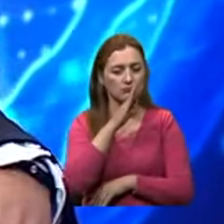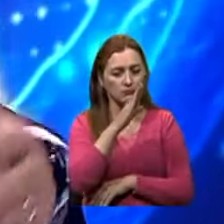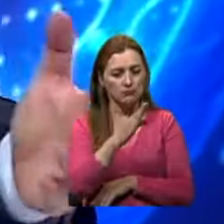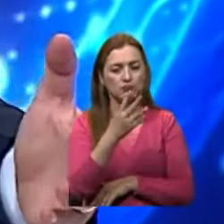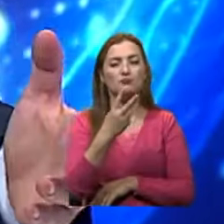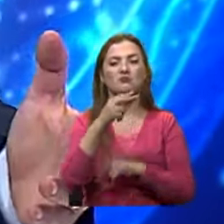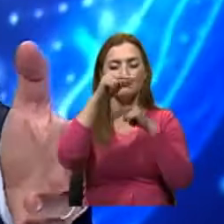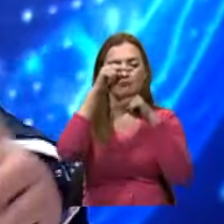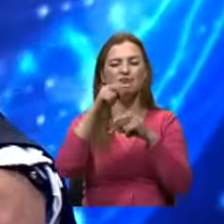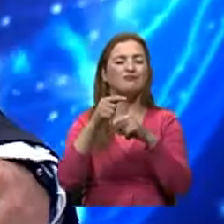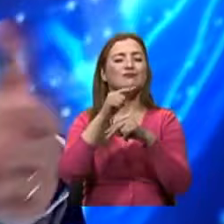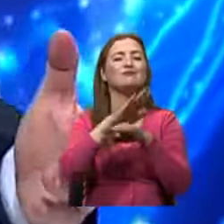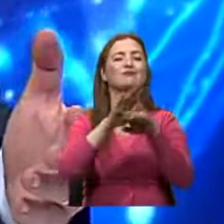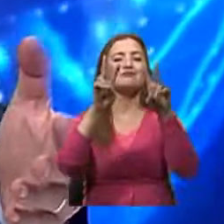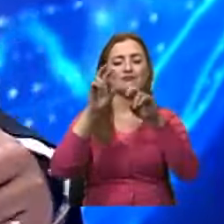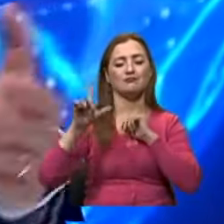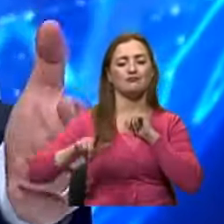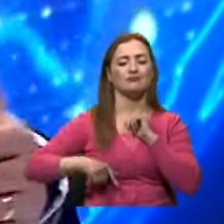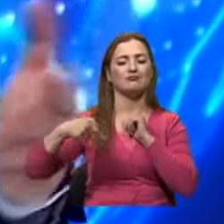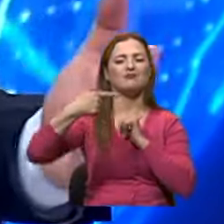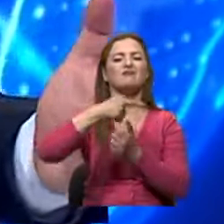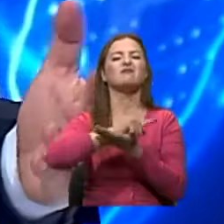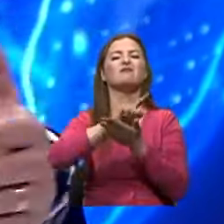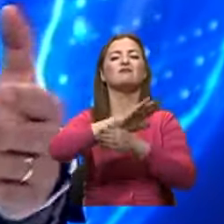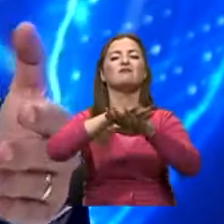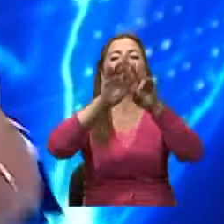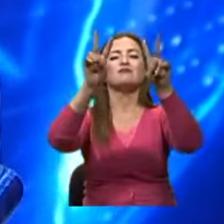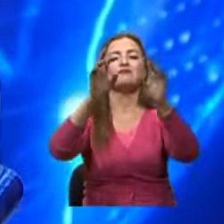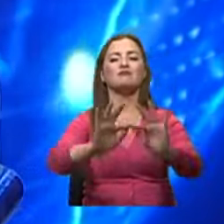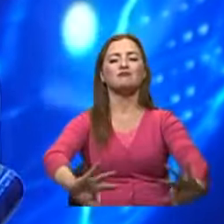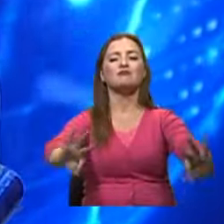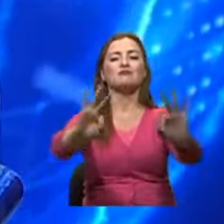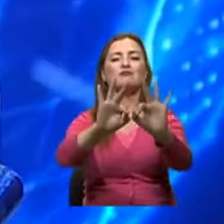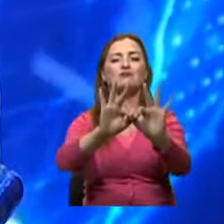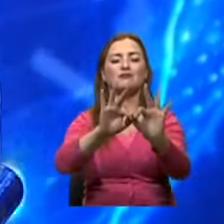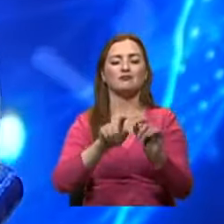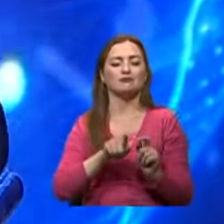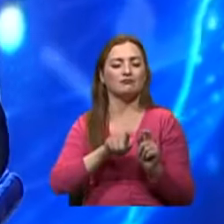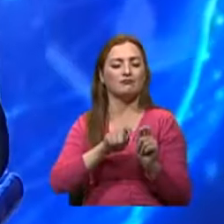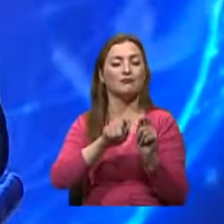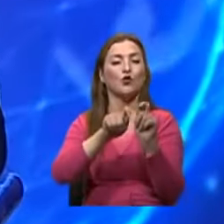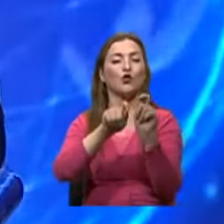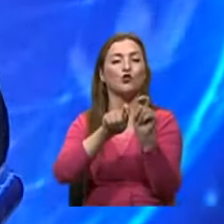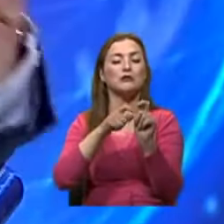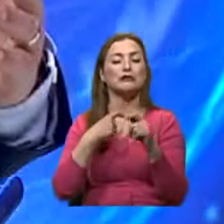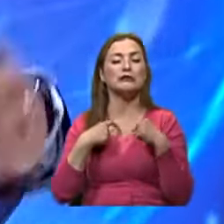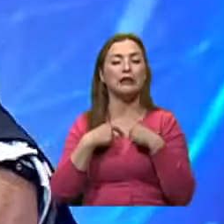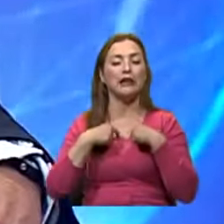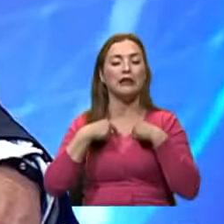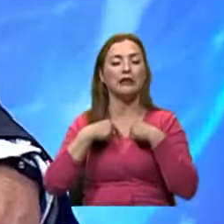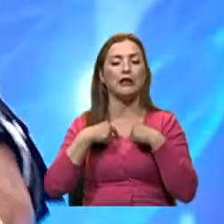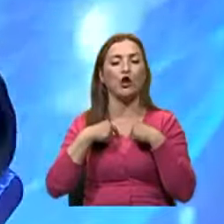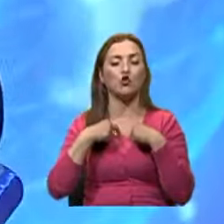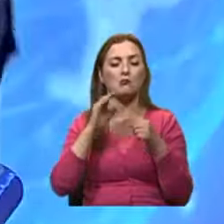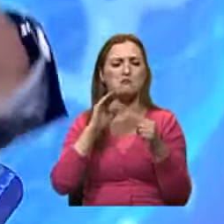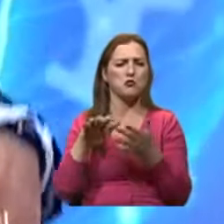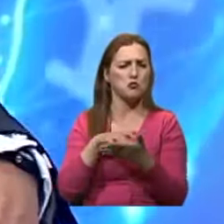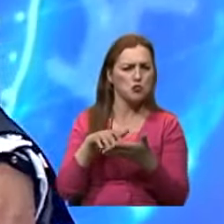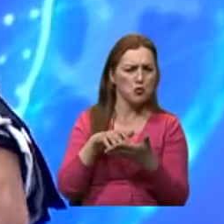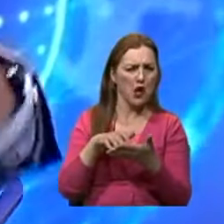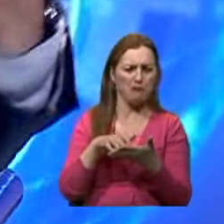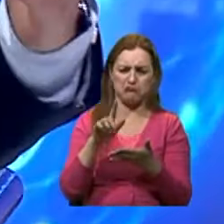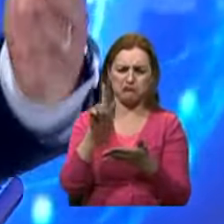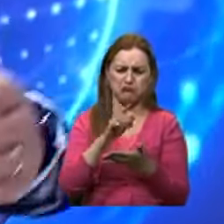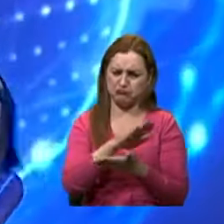viendo la siguiente semana. Hablaremos igualmente sobre un tema importante, el cáncer de tiroides. No duden en escribirnos, hacernos llegar